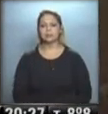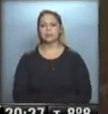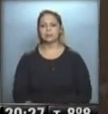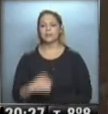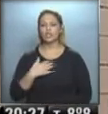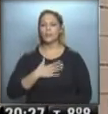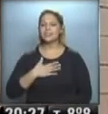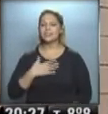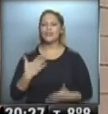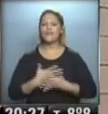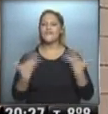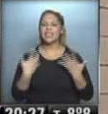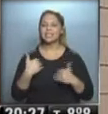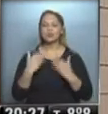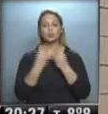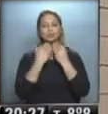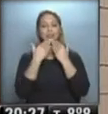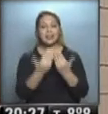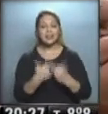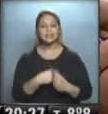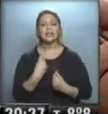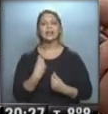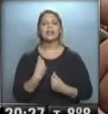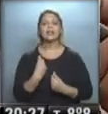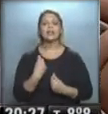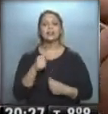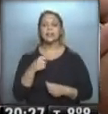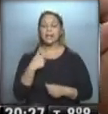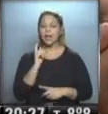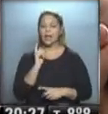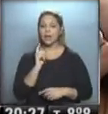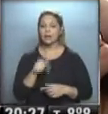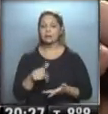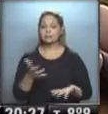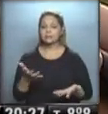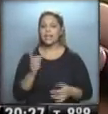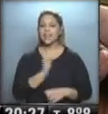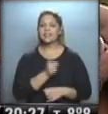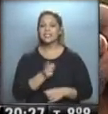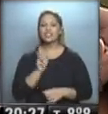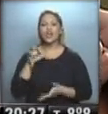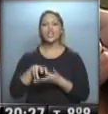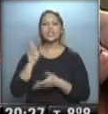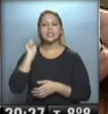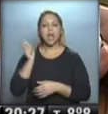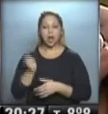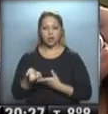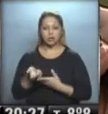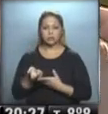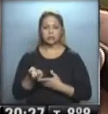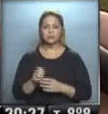Estoy feliz, estoy súper agradecido de que esta haya sido la decisión de la corte y